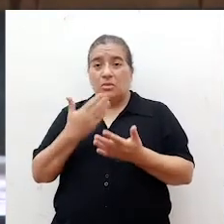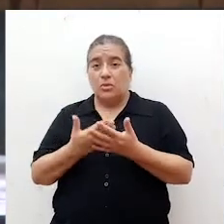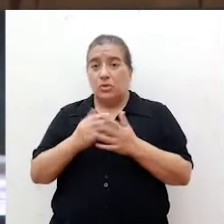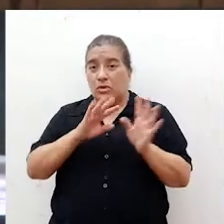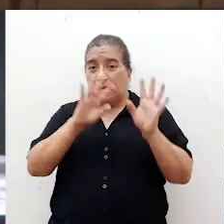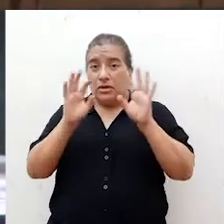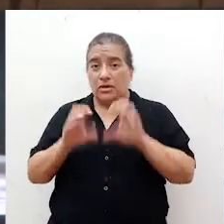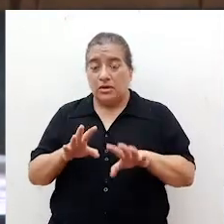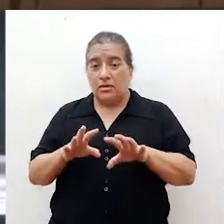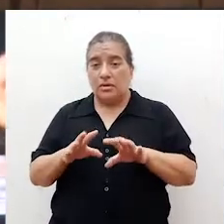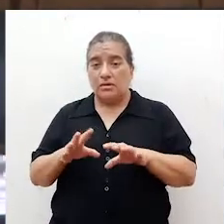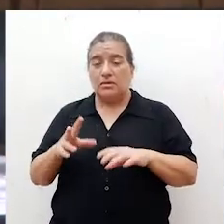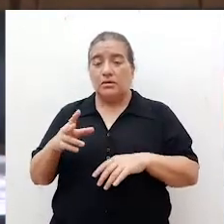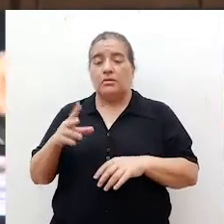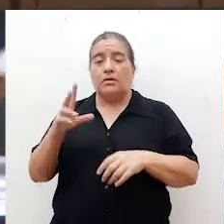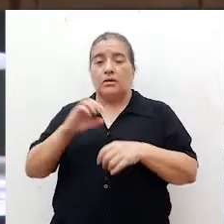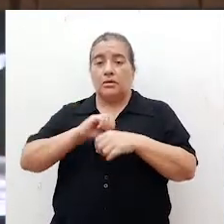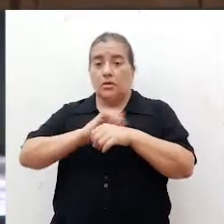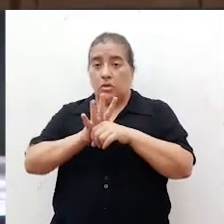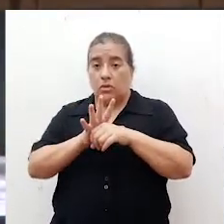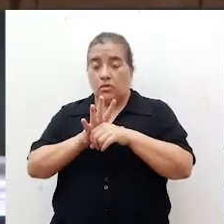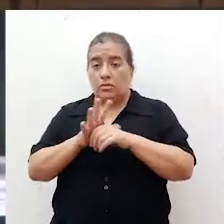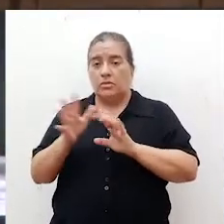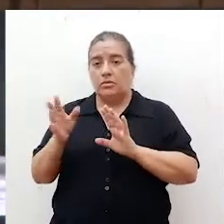A ver, en relación a...